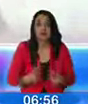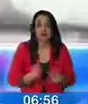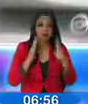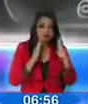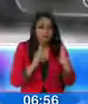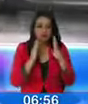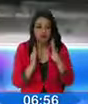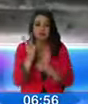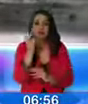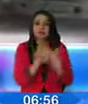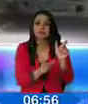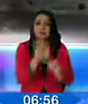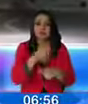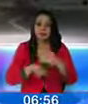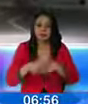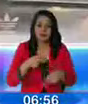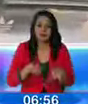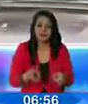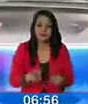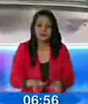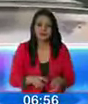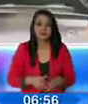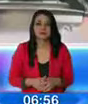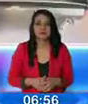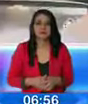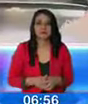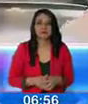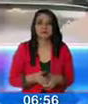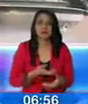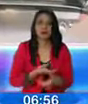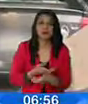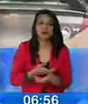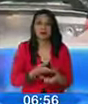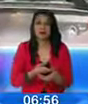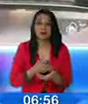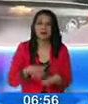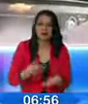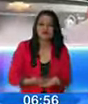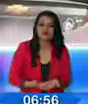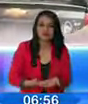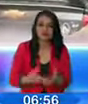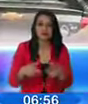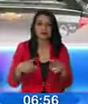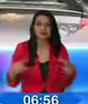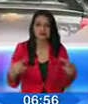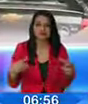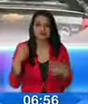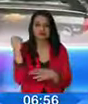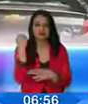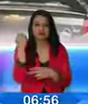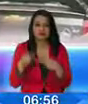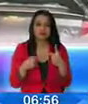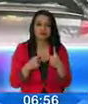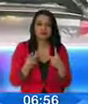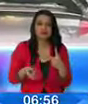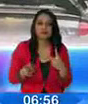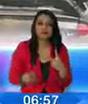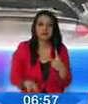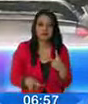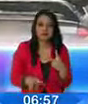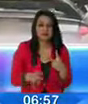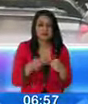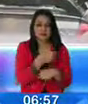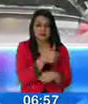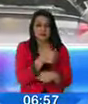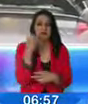dos personas que resultaron heridas. Bomberos acudió con una autobomba y personal de